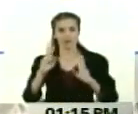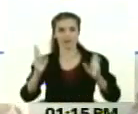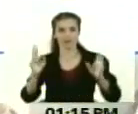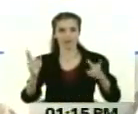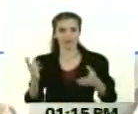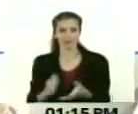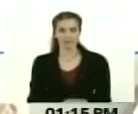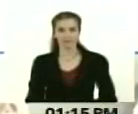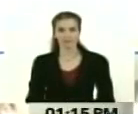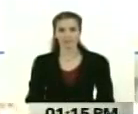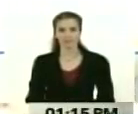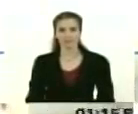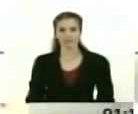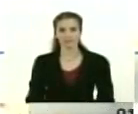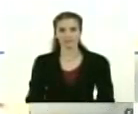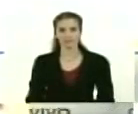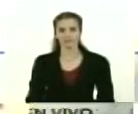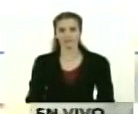subtitulaba.